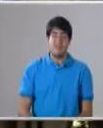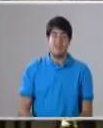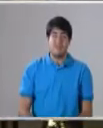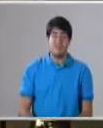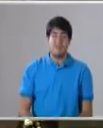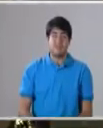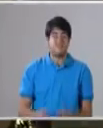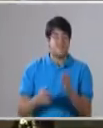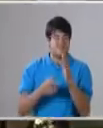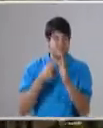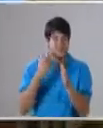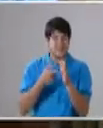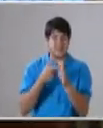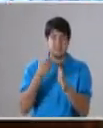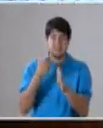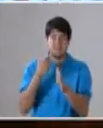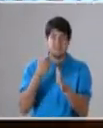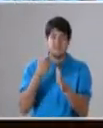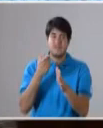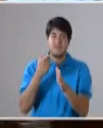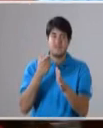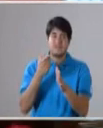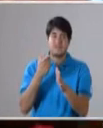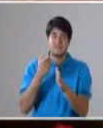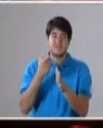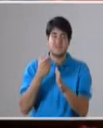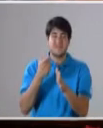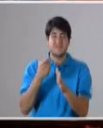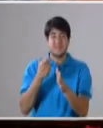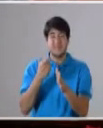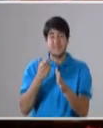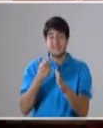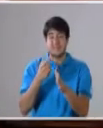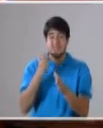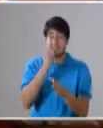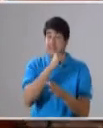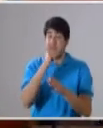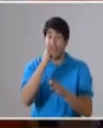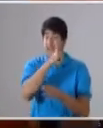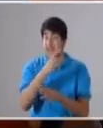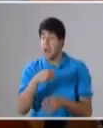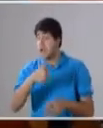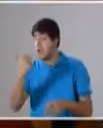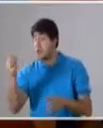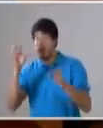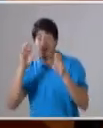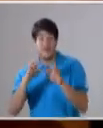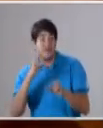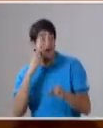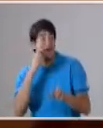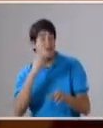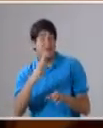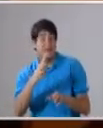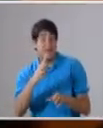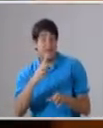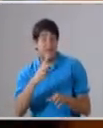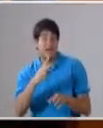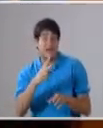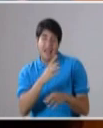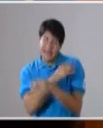Y a veces, bueno, y como se pasaron llevando gente que ya no les tenía cariño, sino que amor